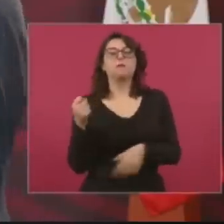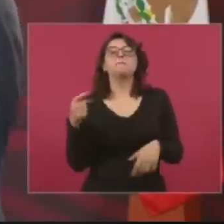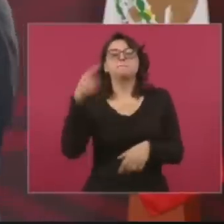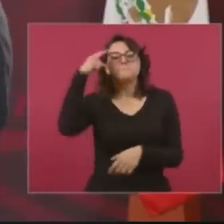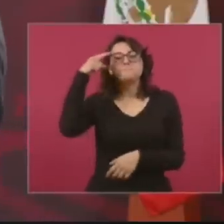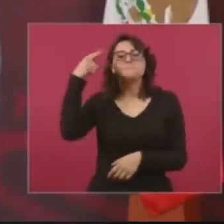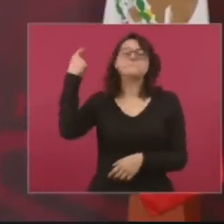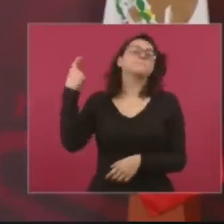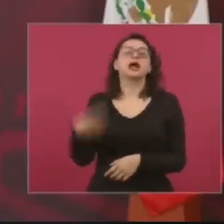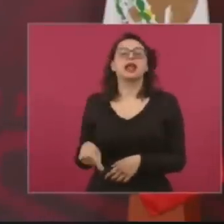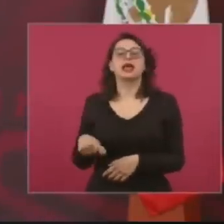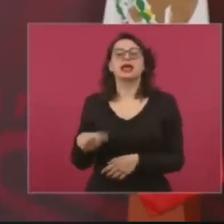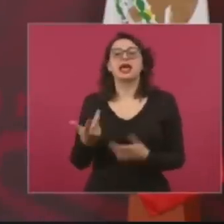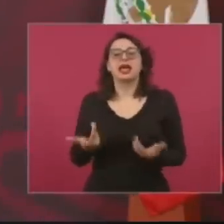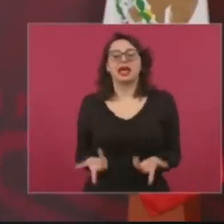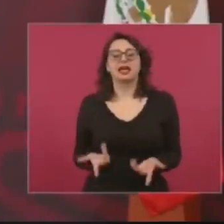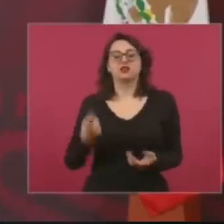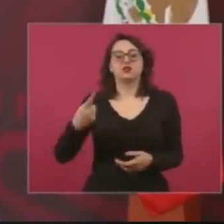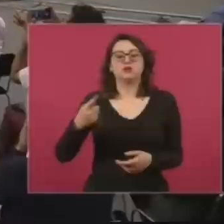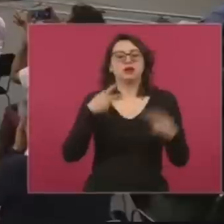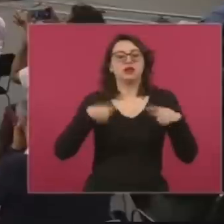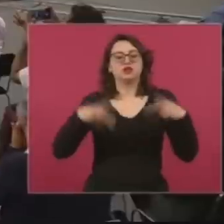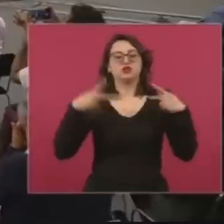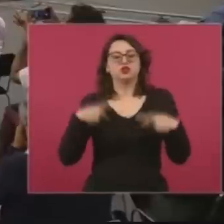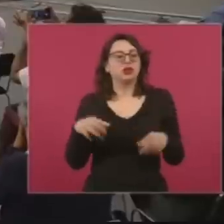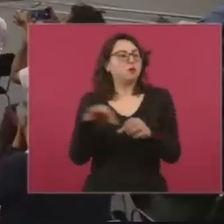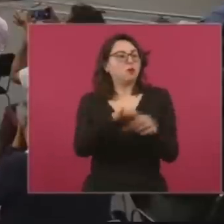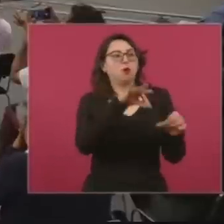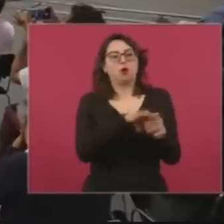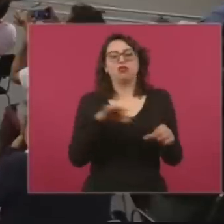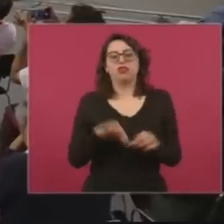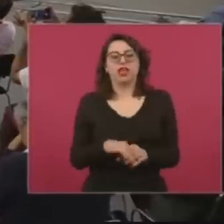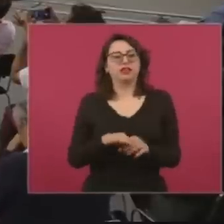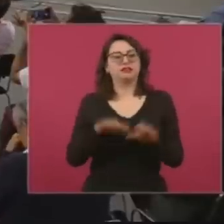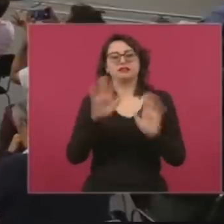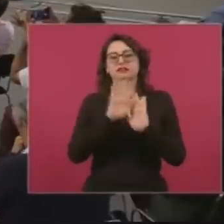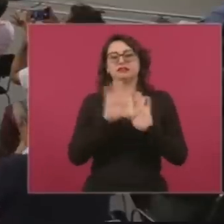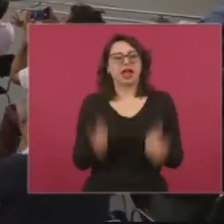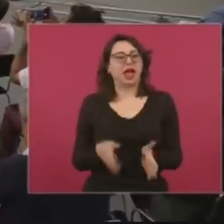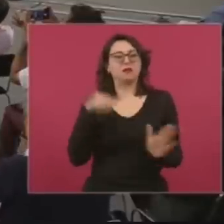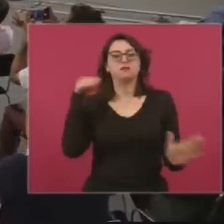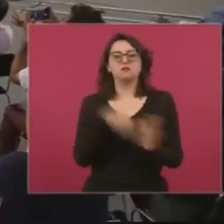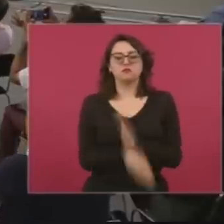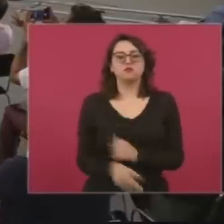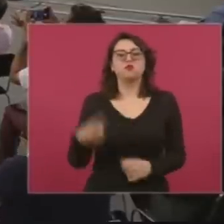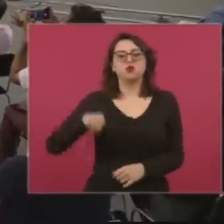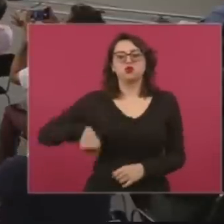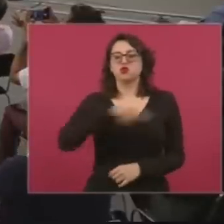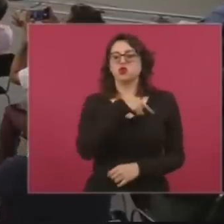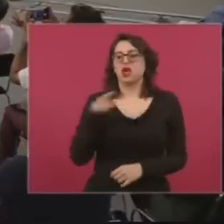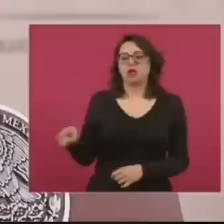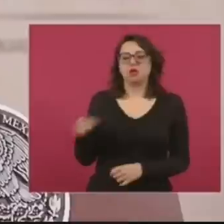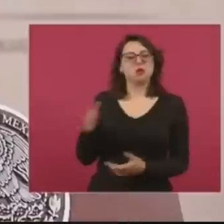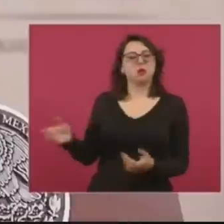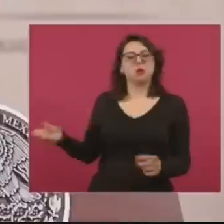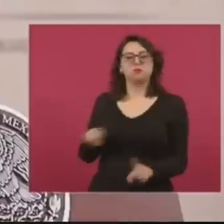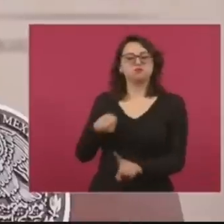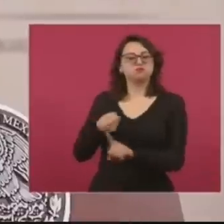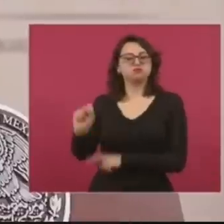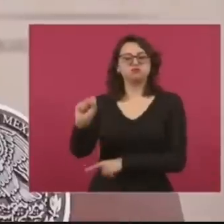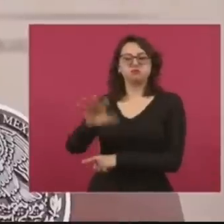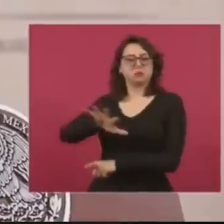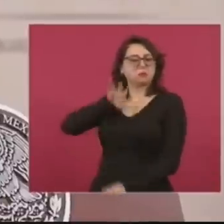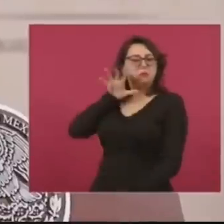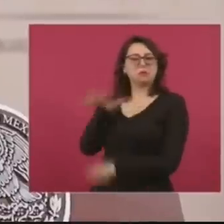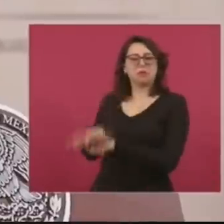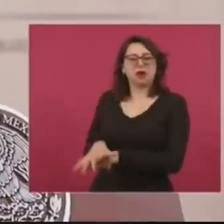por la madriza que les estamos poniendo el favor que les pido es el siguiente coman y por